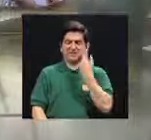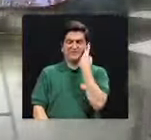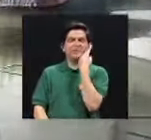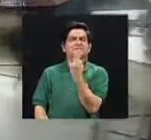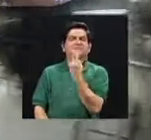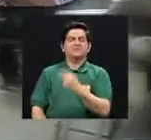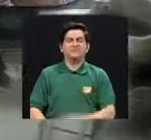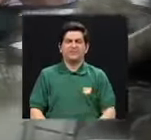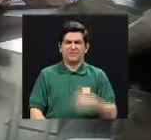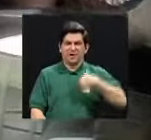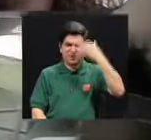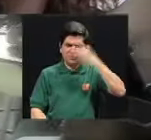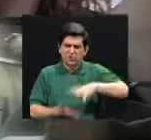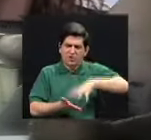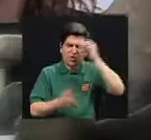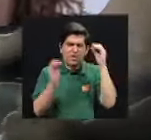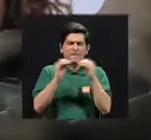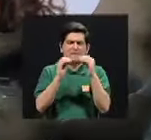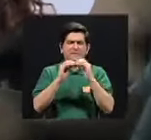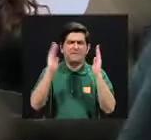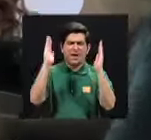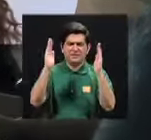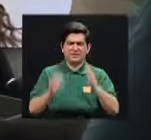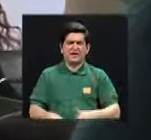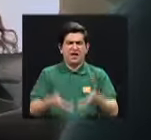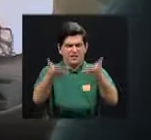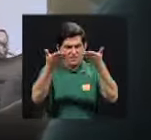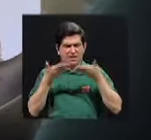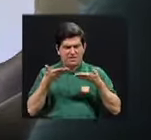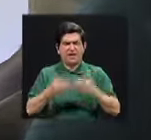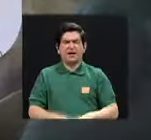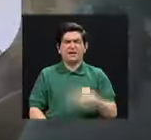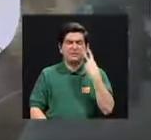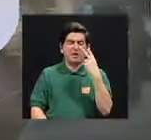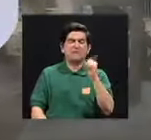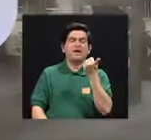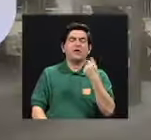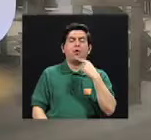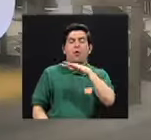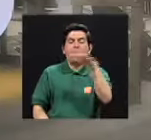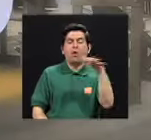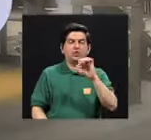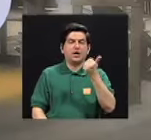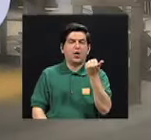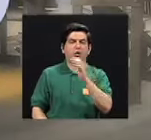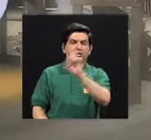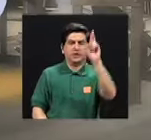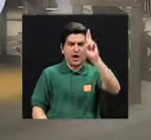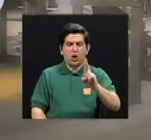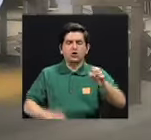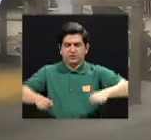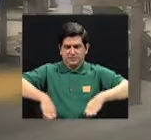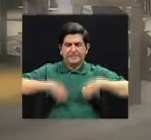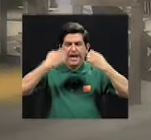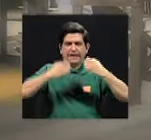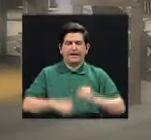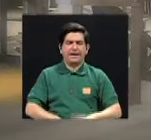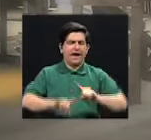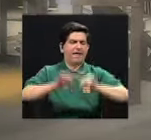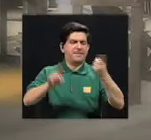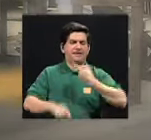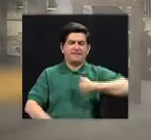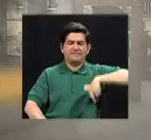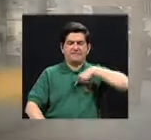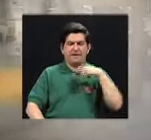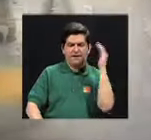persona ve para ella misma. Yo creo que el aprendizaje más grande que a mí me deja el TCU es el ver que hay otra realidad, hay otra Costa Rica,